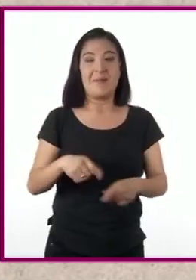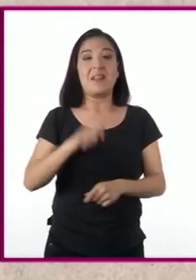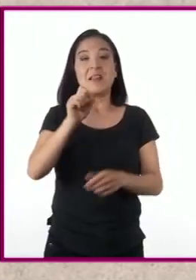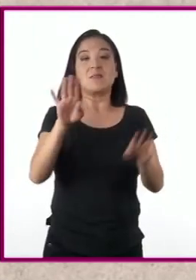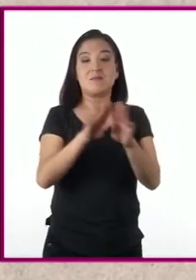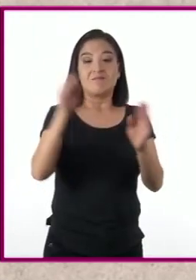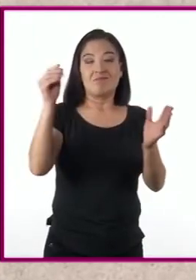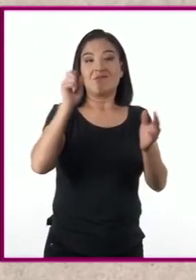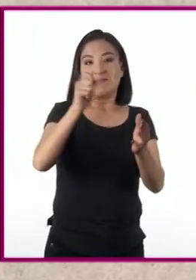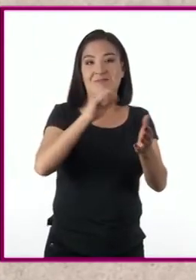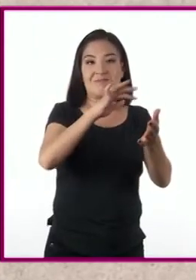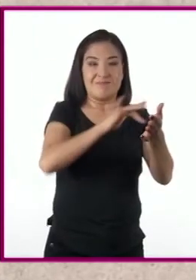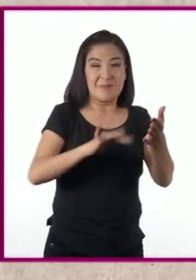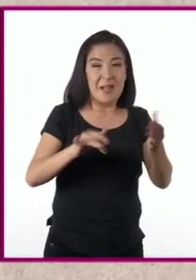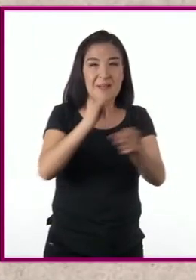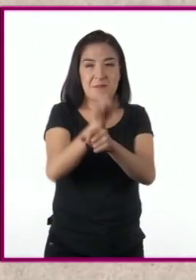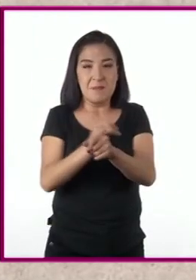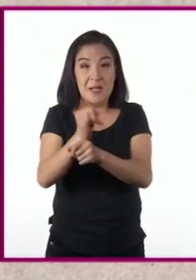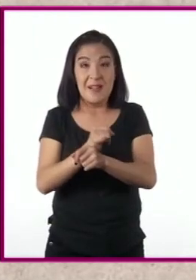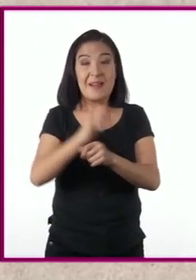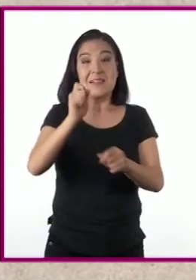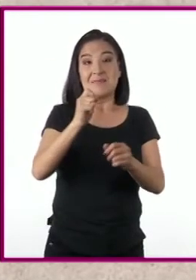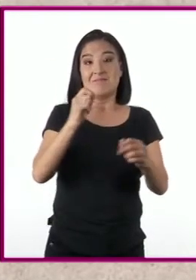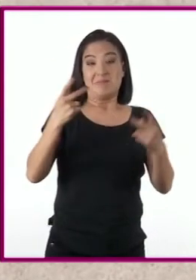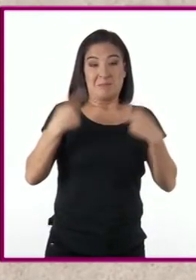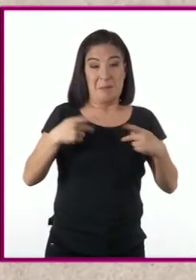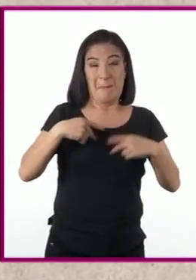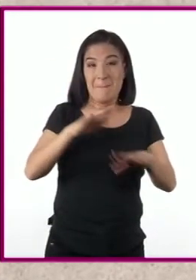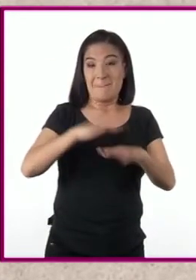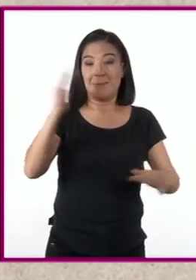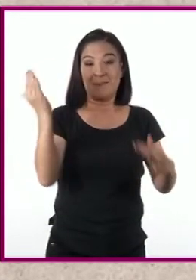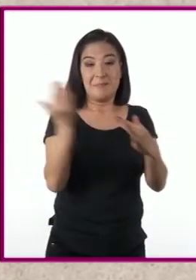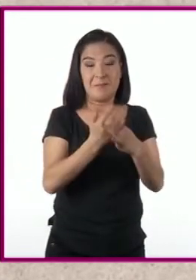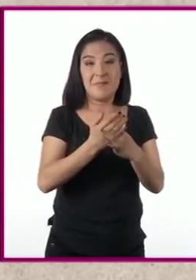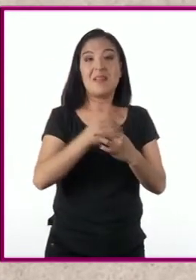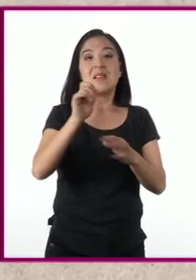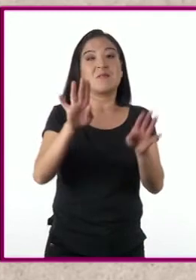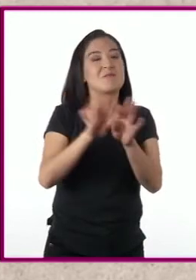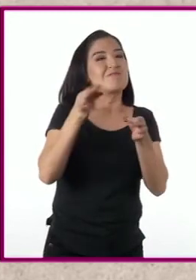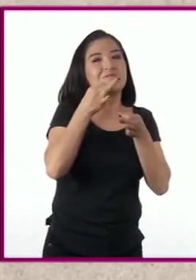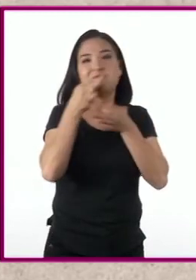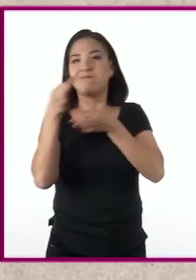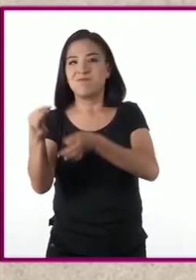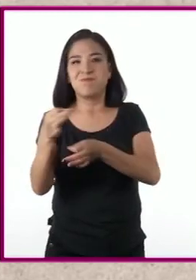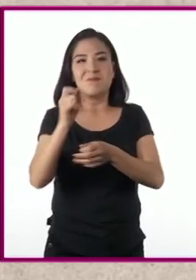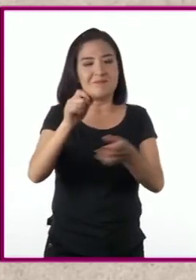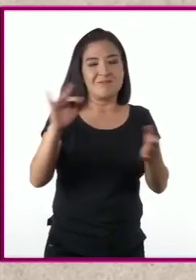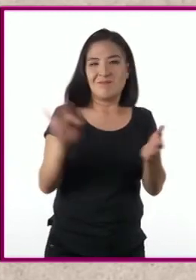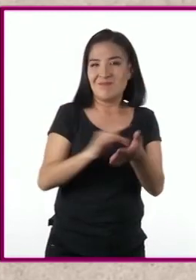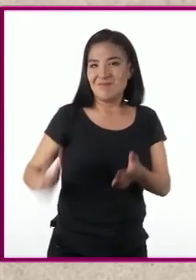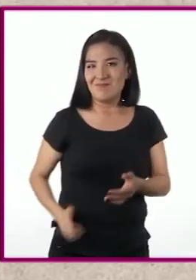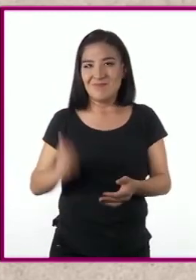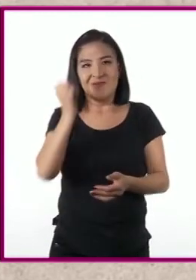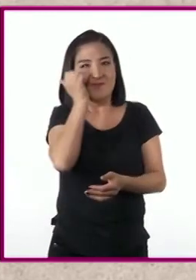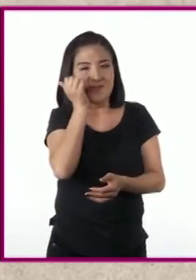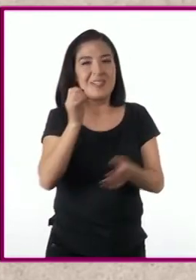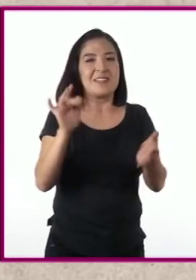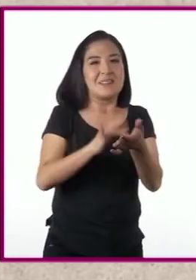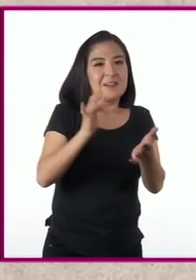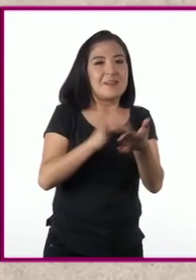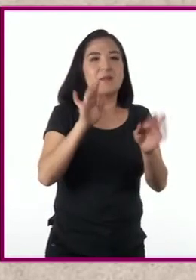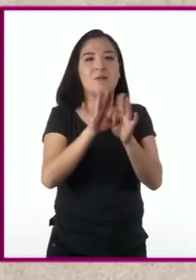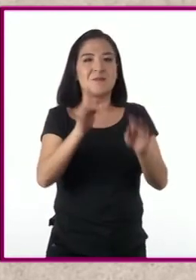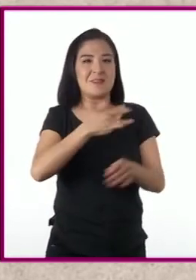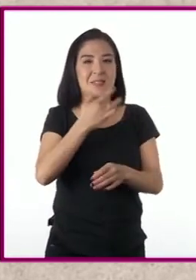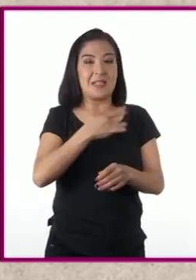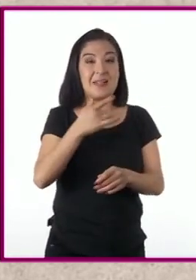datos revelaron que la mitad de los adolescentes afirmaban sentir adicción hacia el móvil y el 60% de los